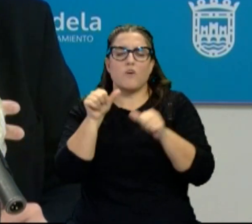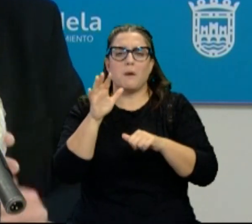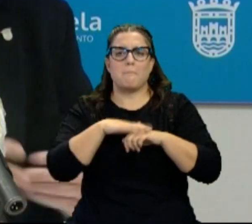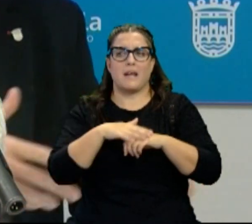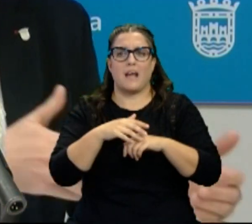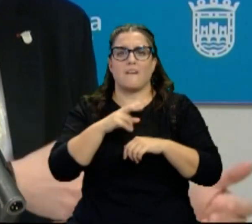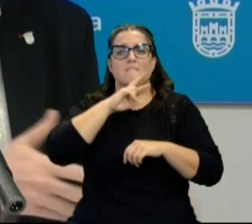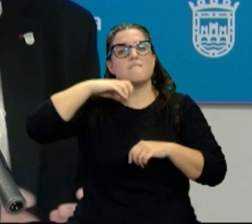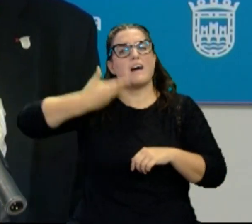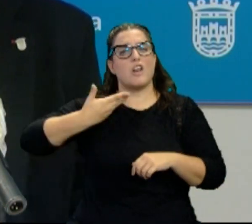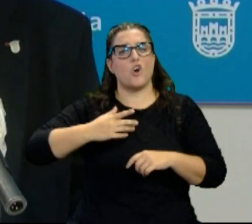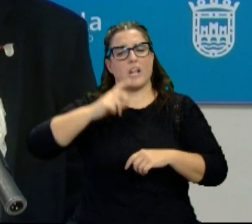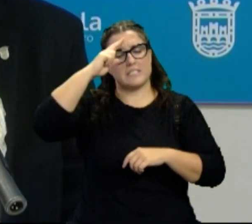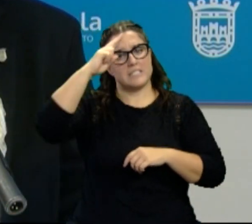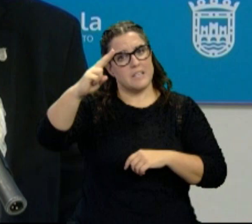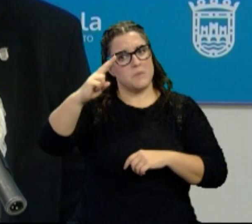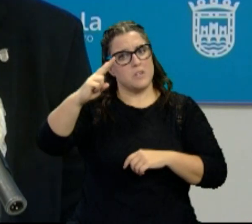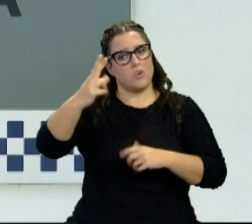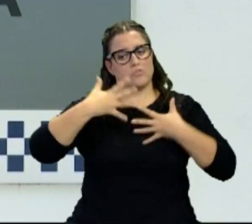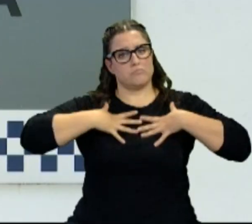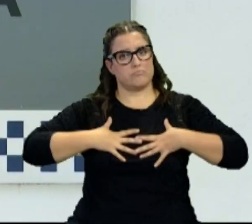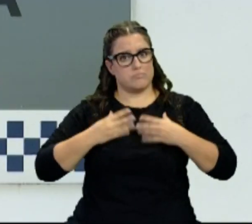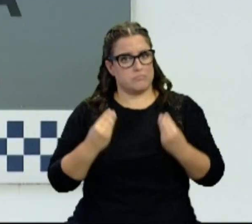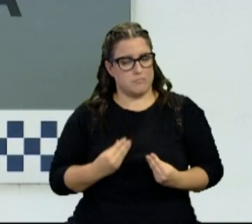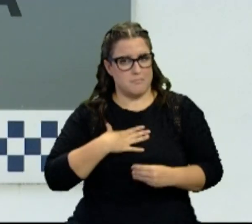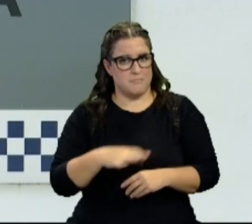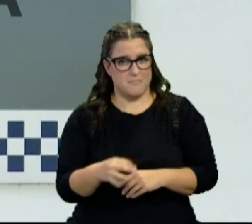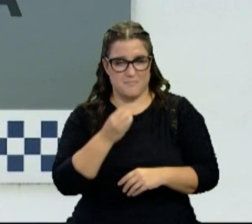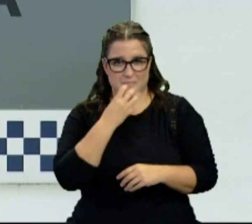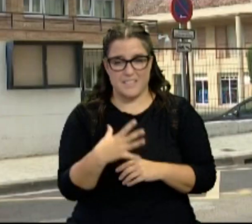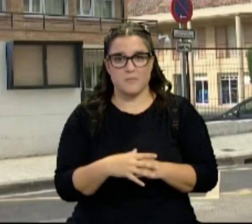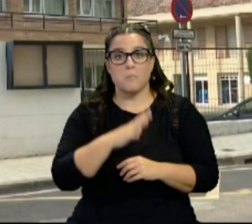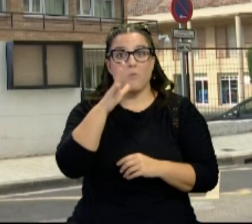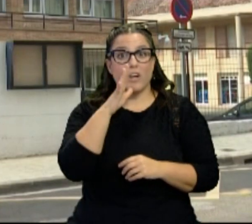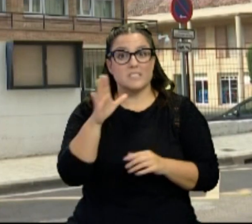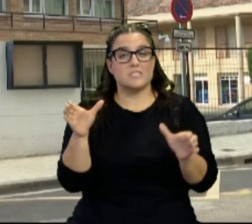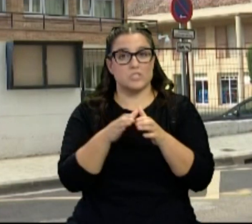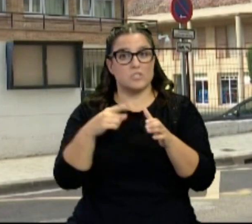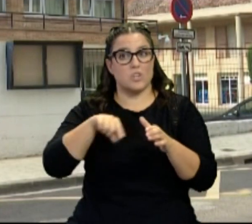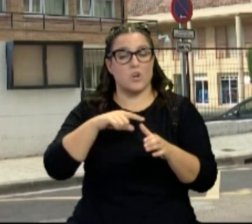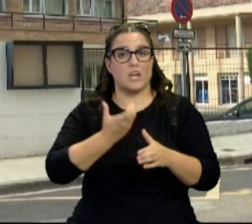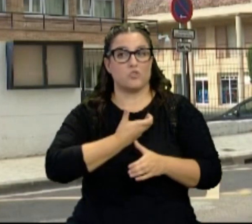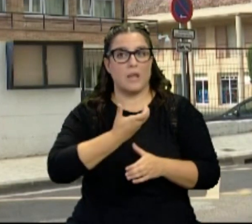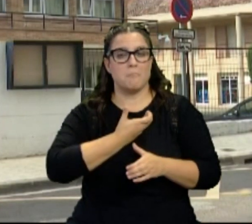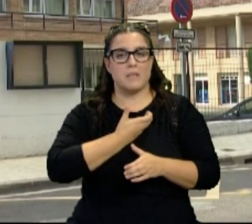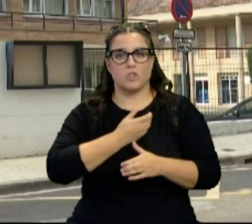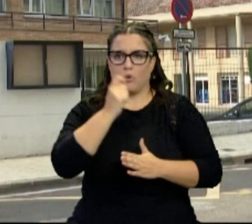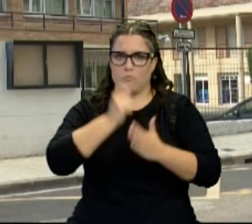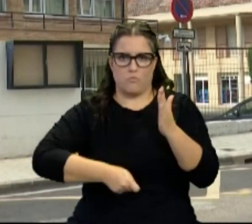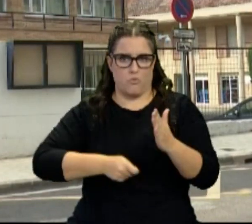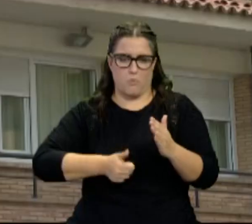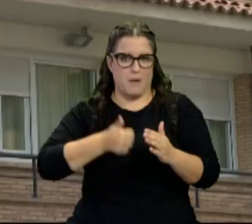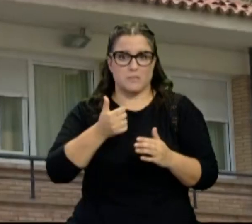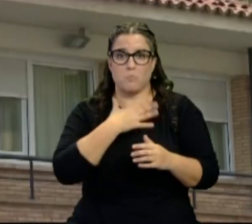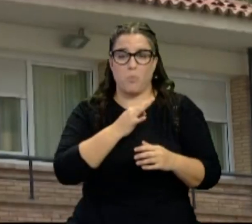asentar esos valores cívicos que queremos trabajar. Por eso mismo, el consistorio tudelano endurece las sanciones de todo tipo. Van desde los